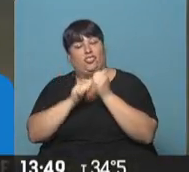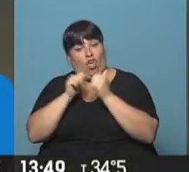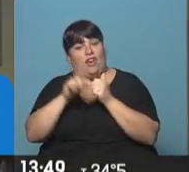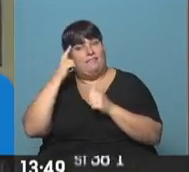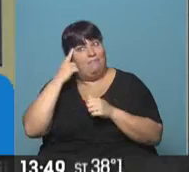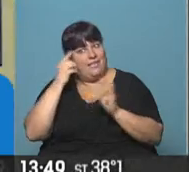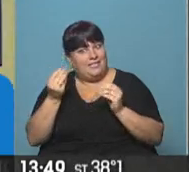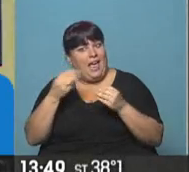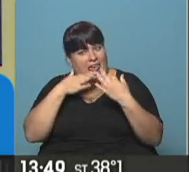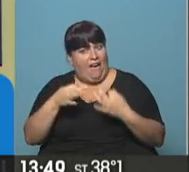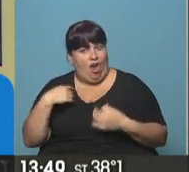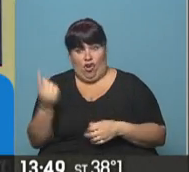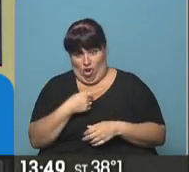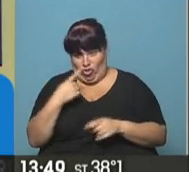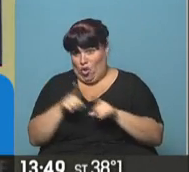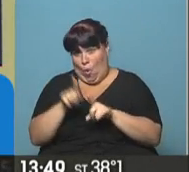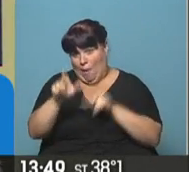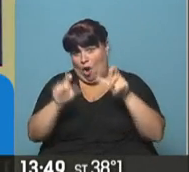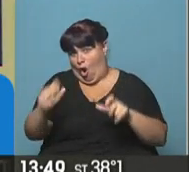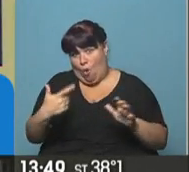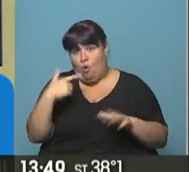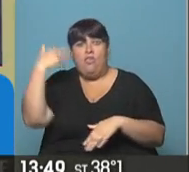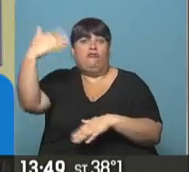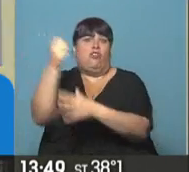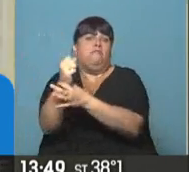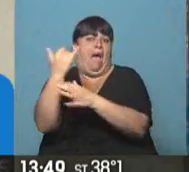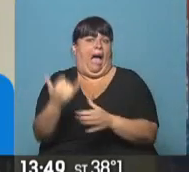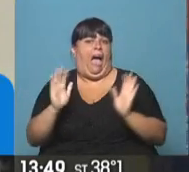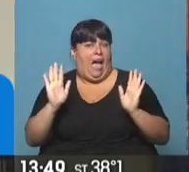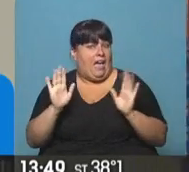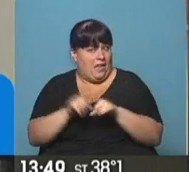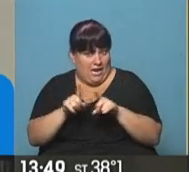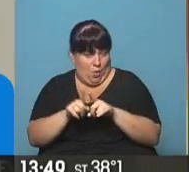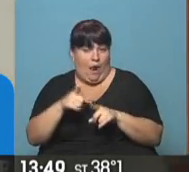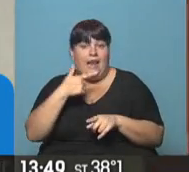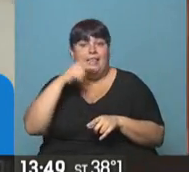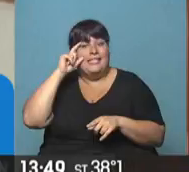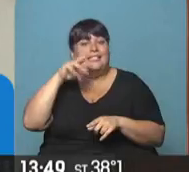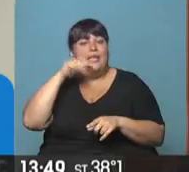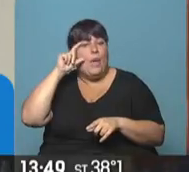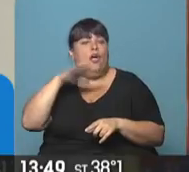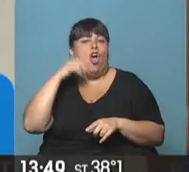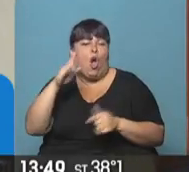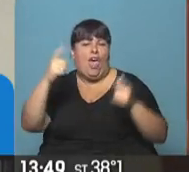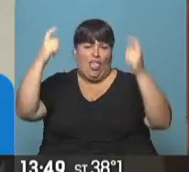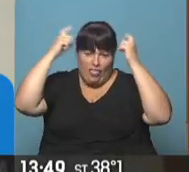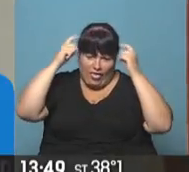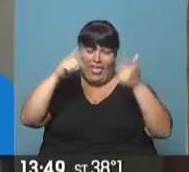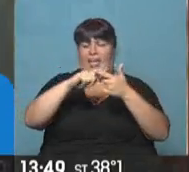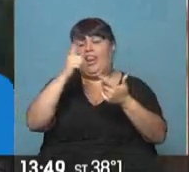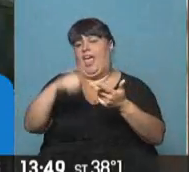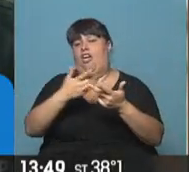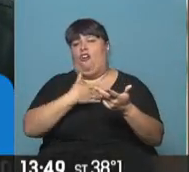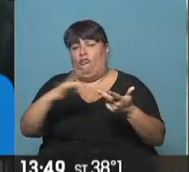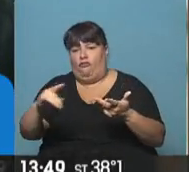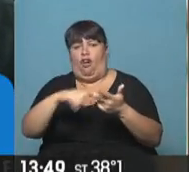pensar en que en realidad nosotros somos como esas personas consagradas que están en el libro. Así, Steve Jobs, pero muchos más, Disney también,